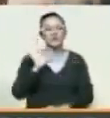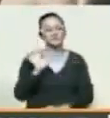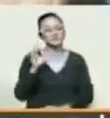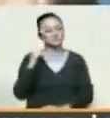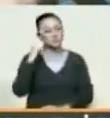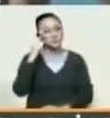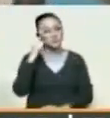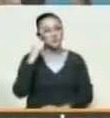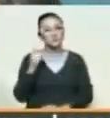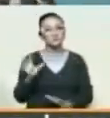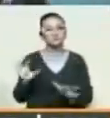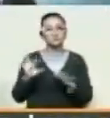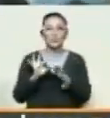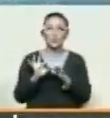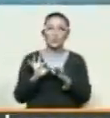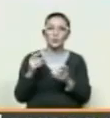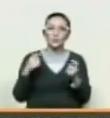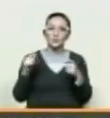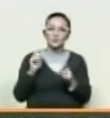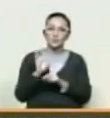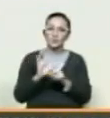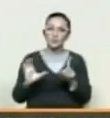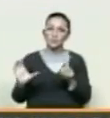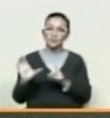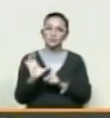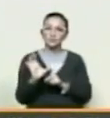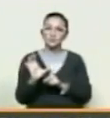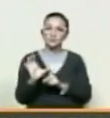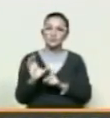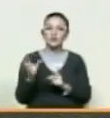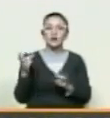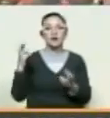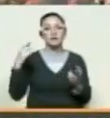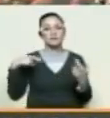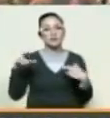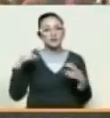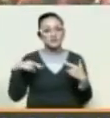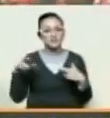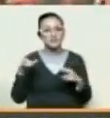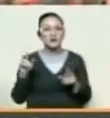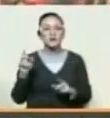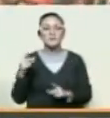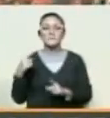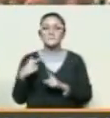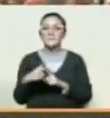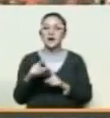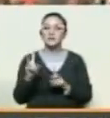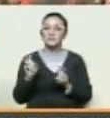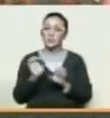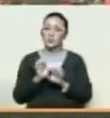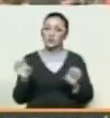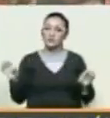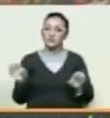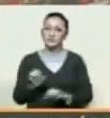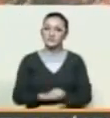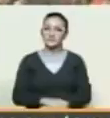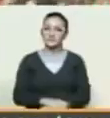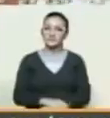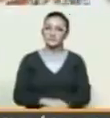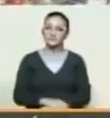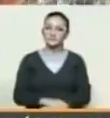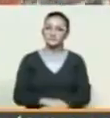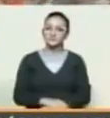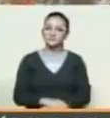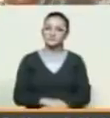haciendo, fusionando el turismo, la cultura, la parte recreativa y sobre todo la parte educativa. E incluso ustedes se